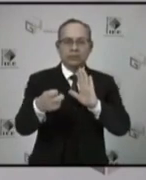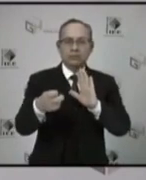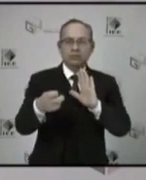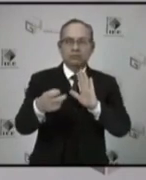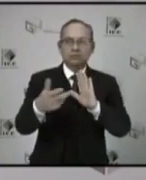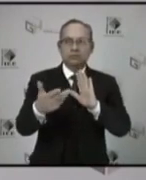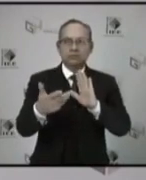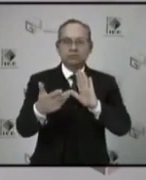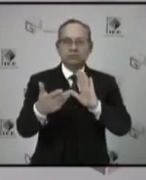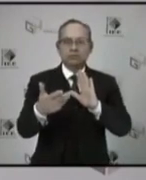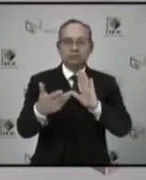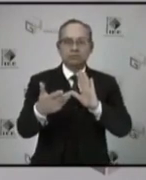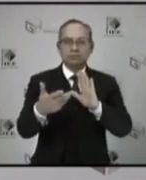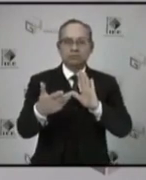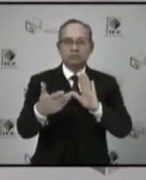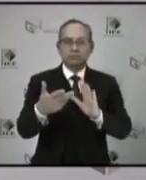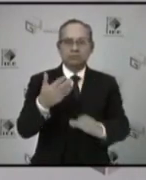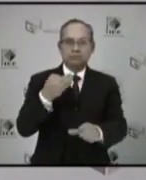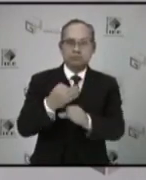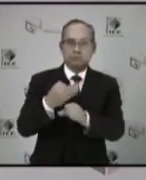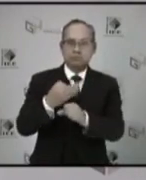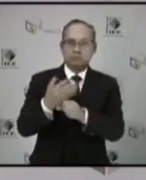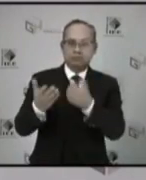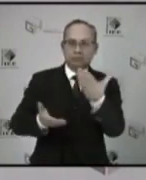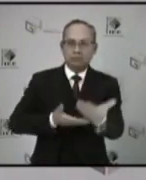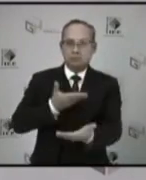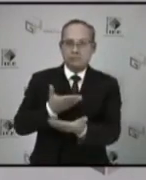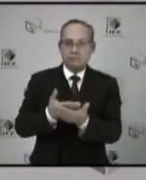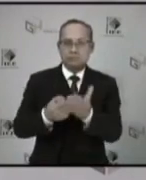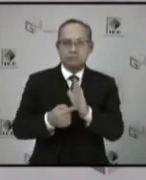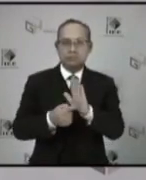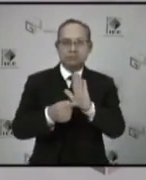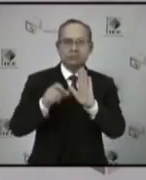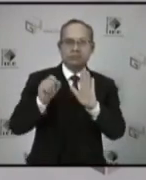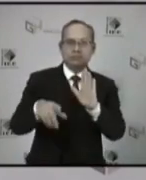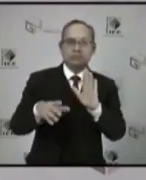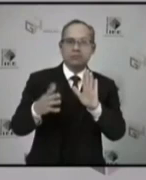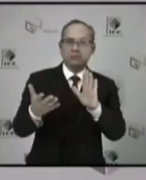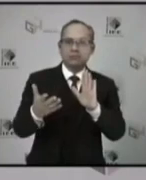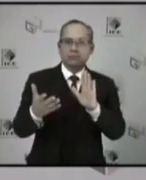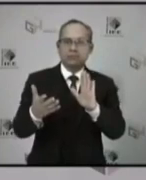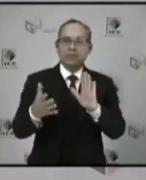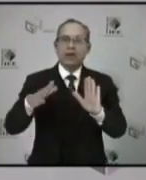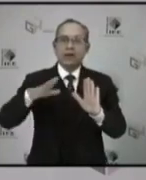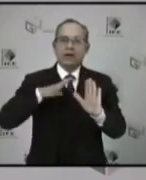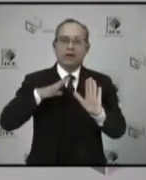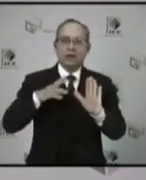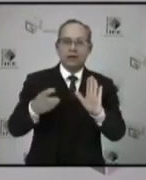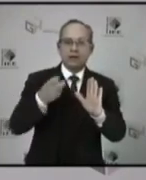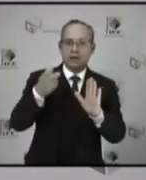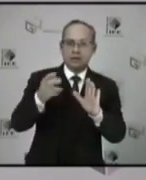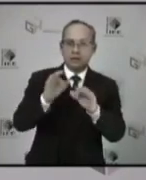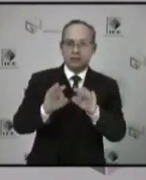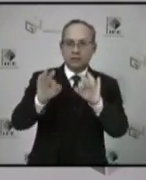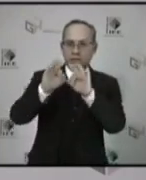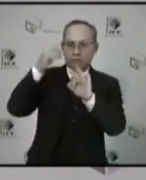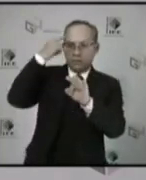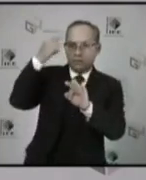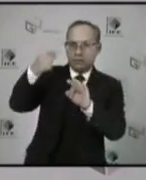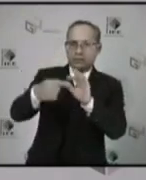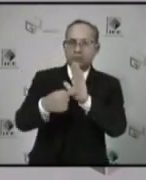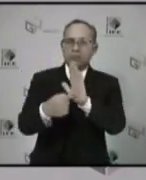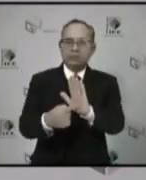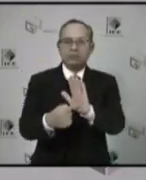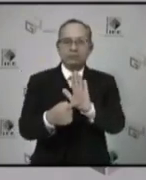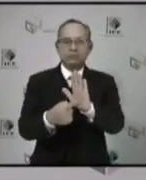gobierno. Voy a dar varias propuestas. Primero, en la Contraloría va a haber una mujer. Las mujeres hemos